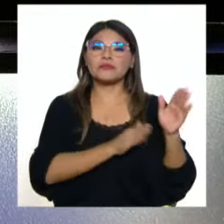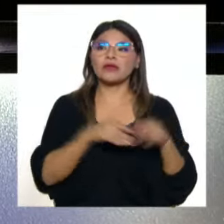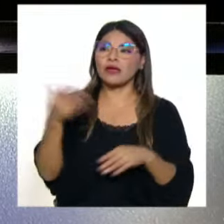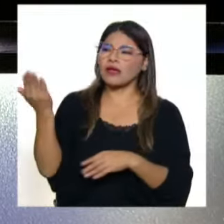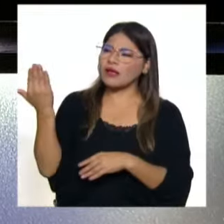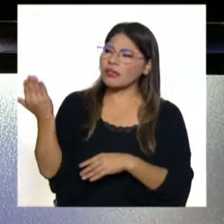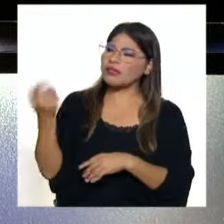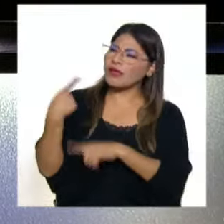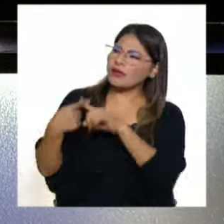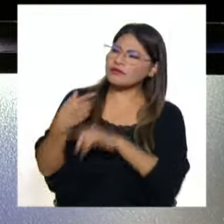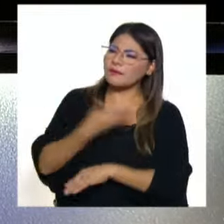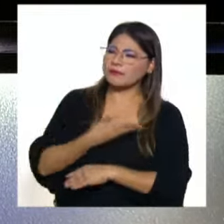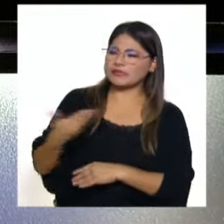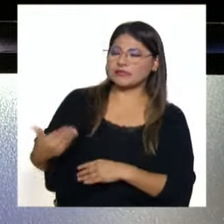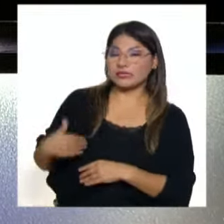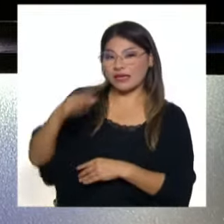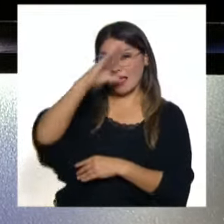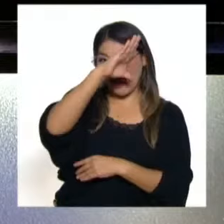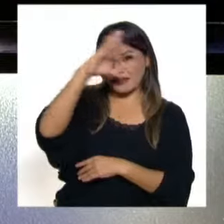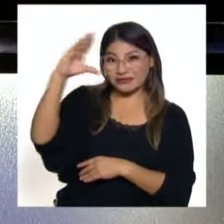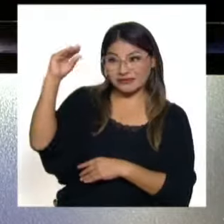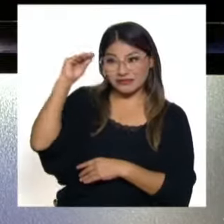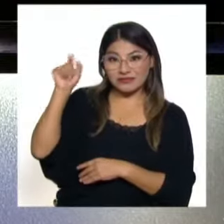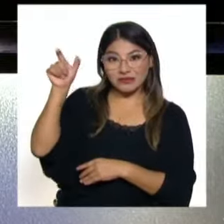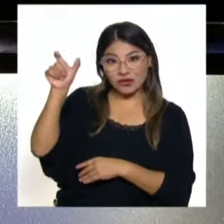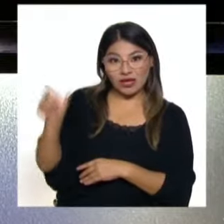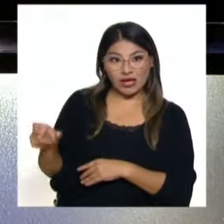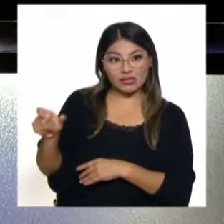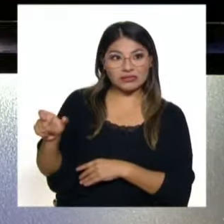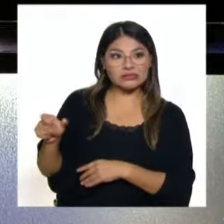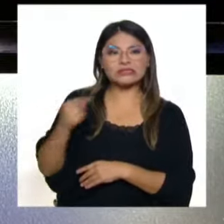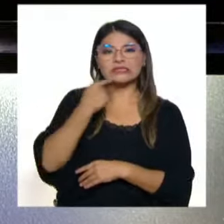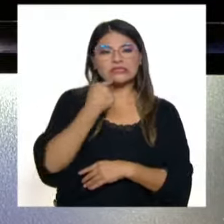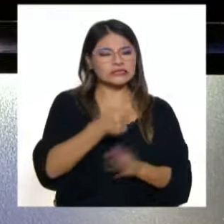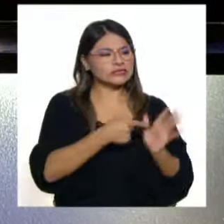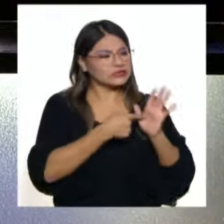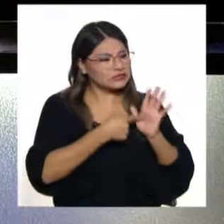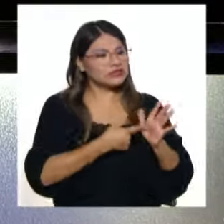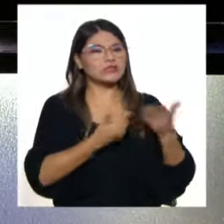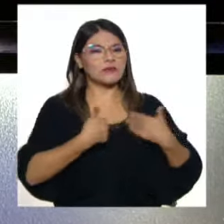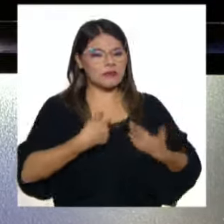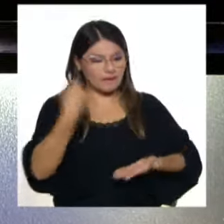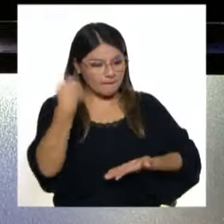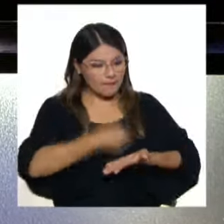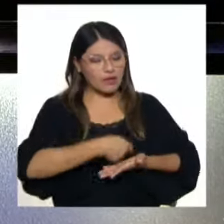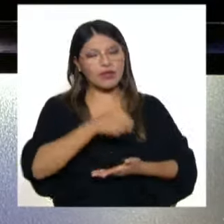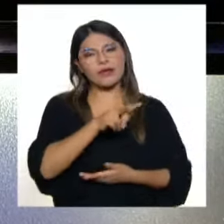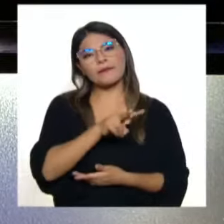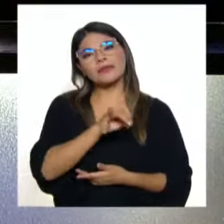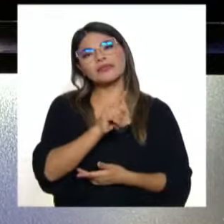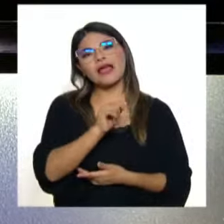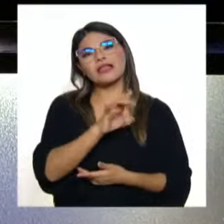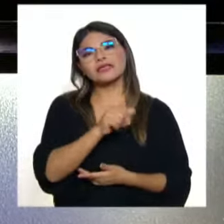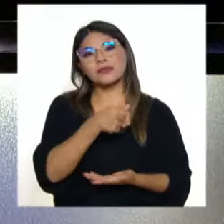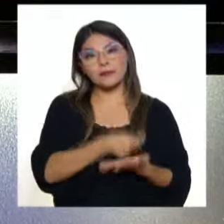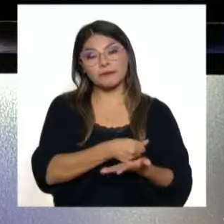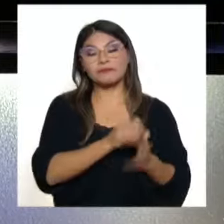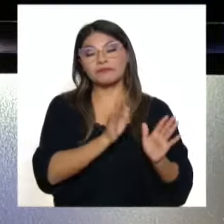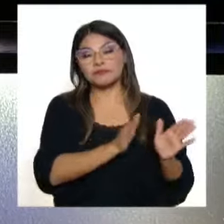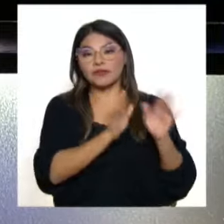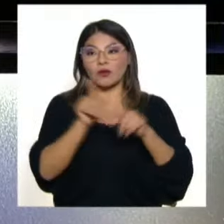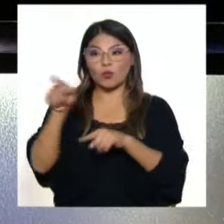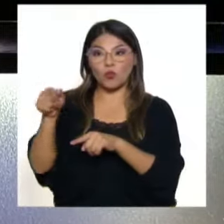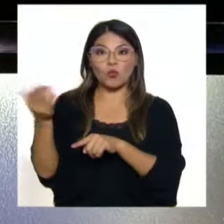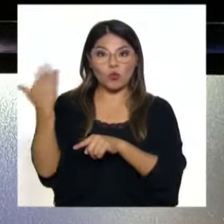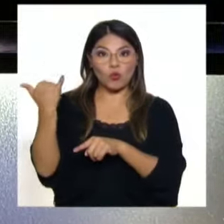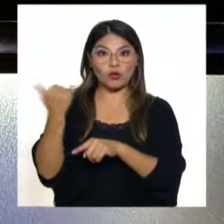Castillo insiste en su pedido de una pensión vitalicia y luego de que el congreso rechazara esta solicitud la defensa legal del exmandatario